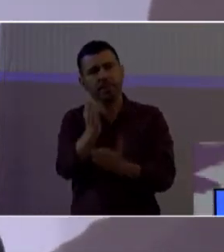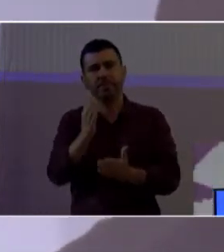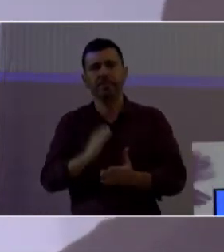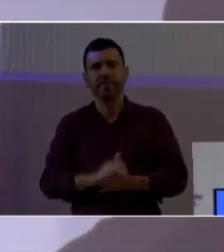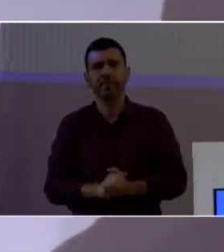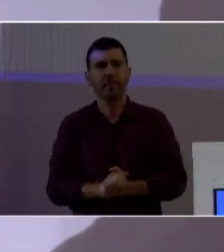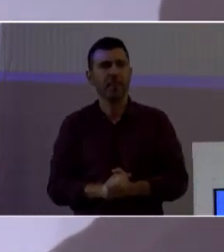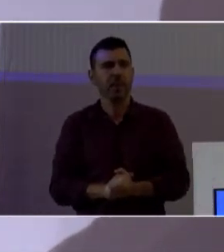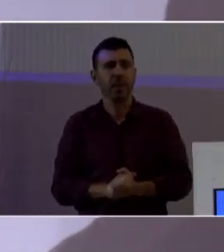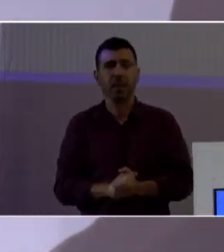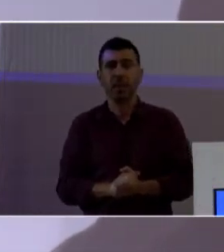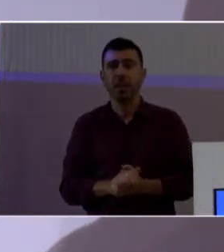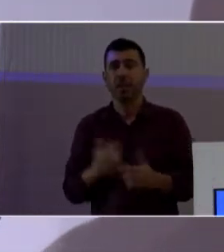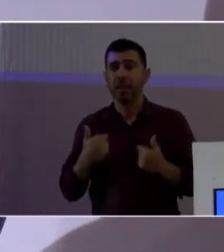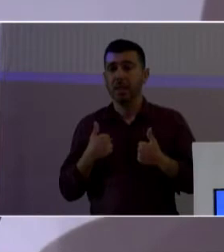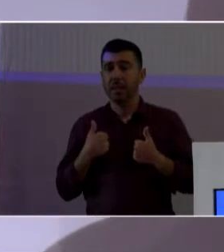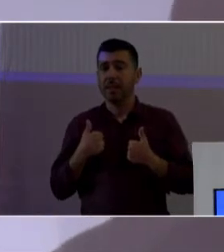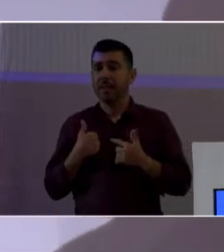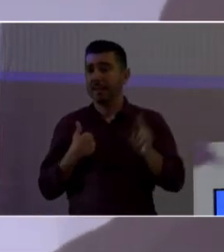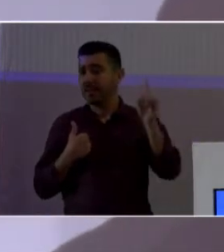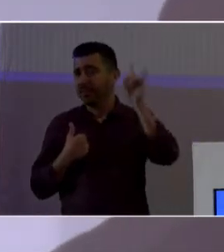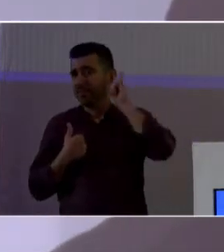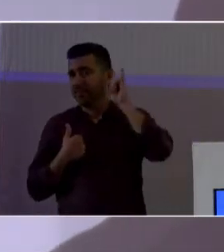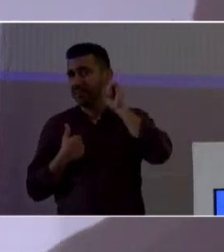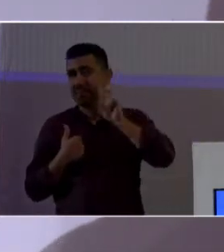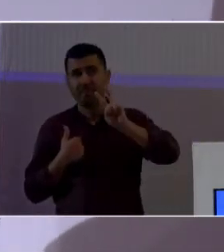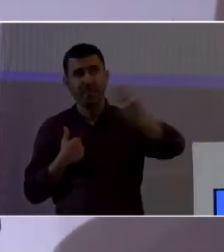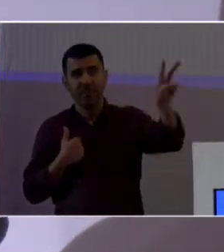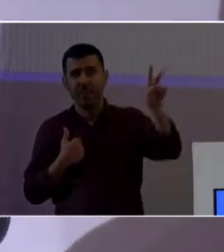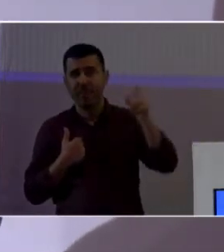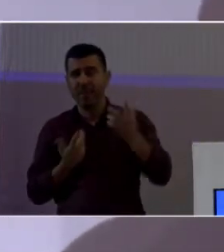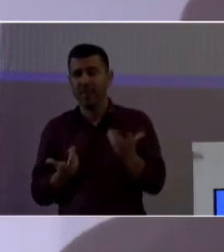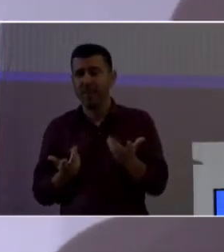Escuchando el himno de Santander, que tengo que decirlo, nunca lo había escuchado,